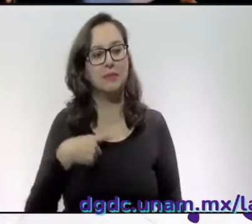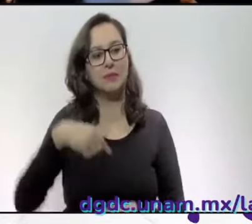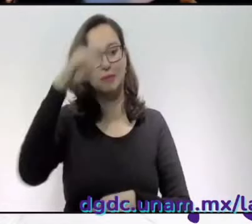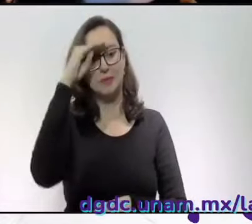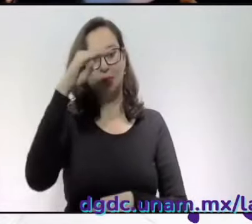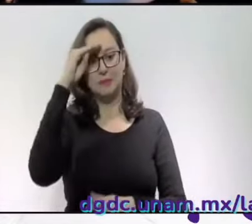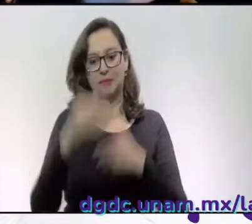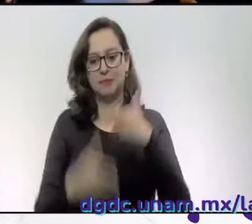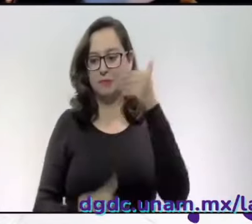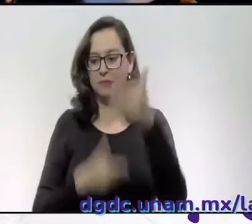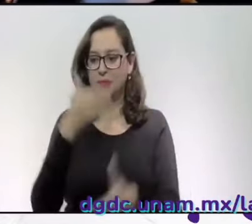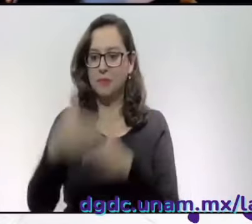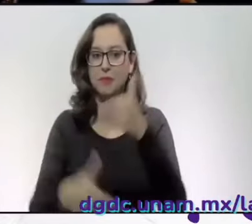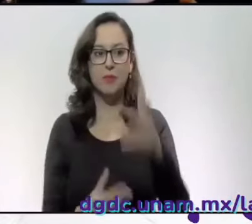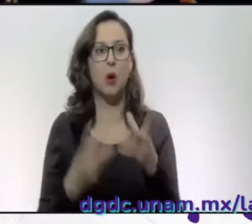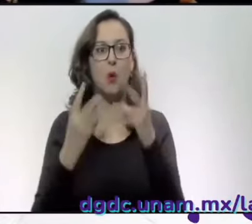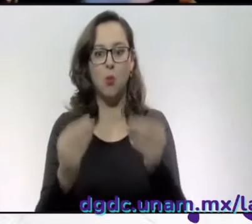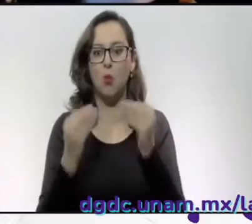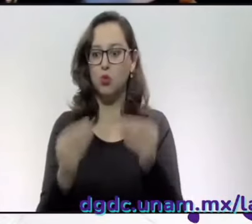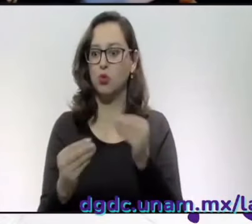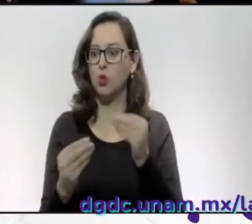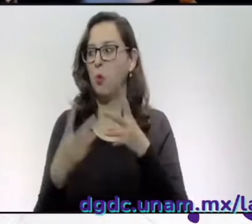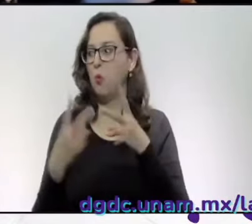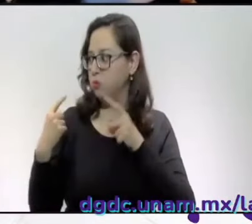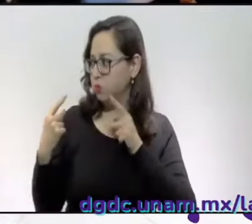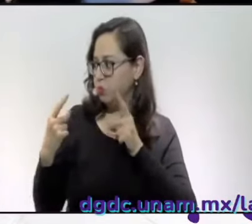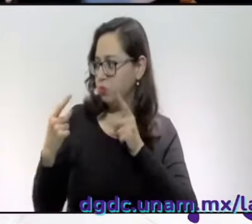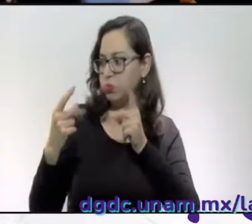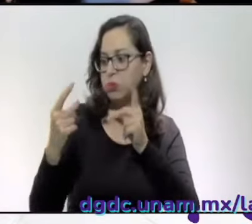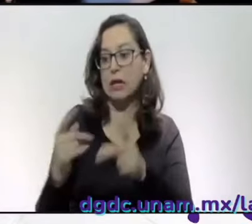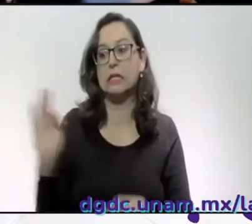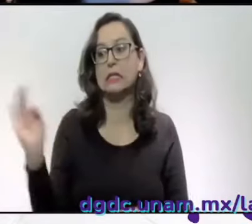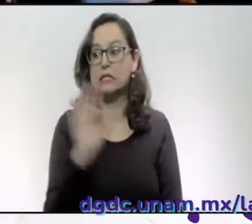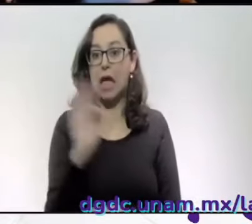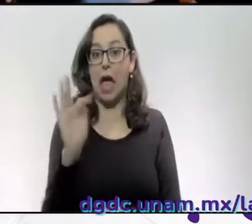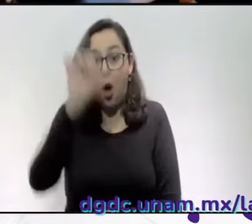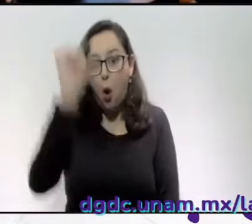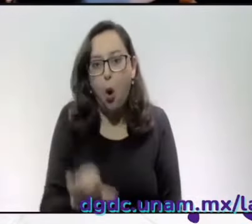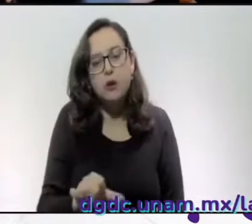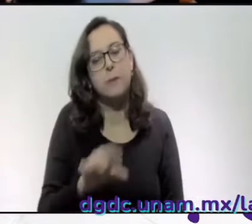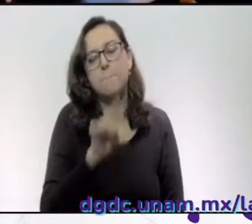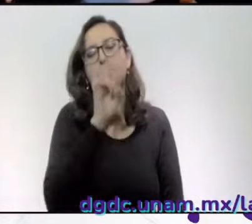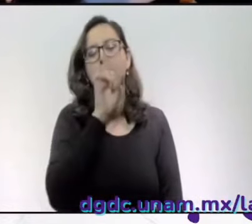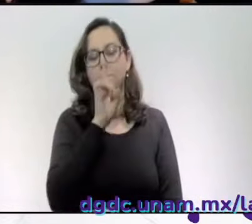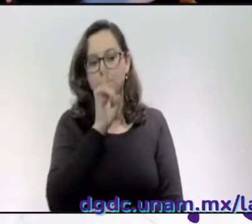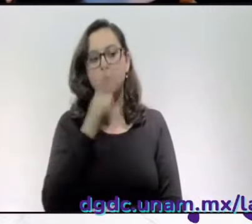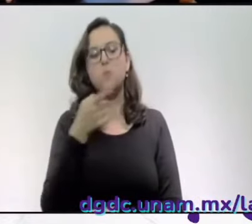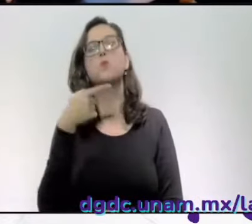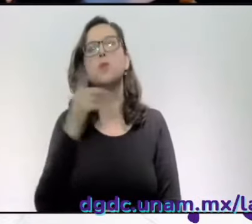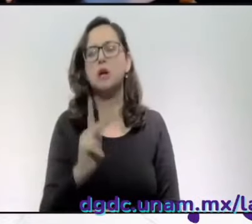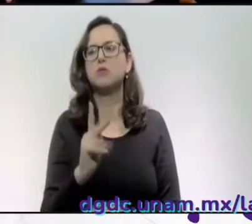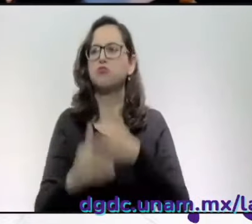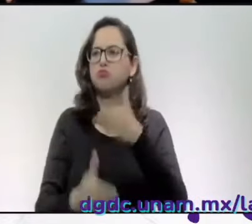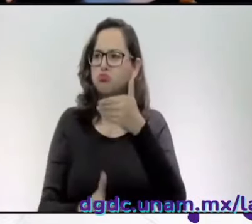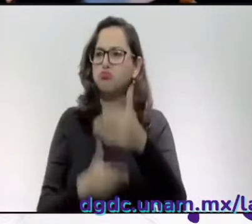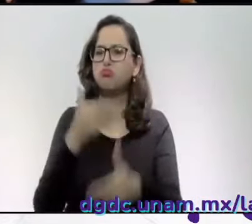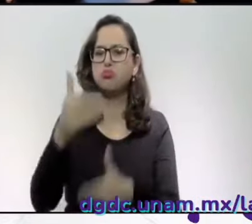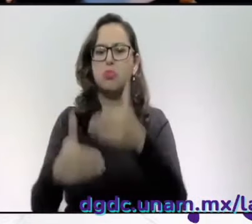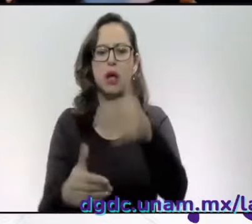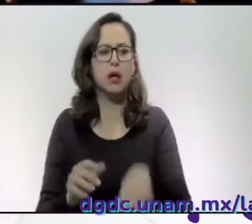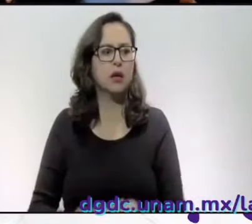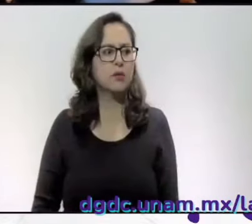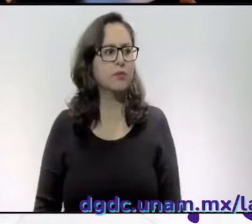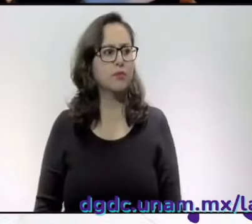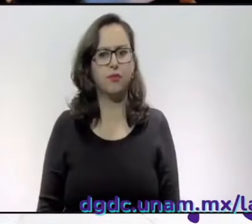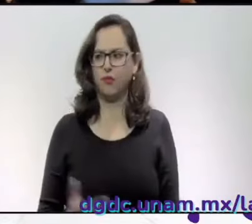corto tiempo, que es una cuestión que seguramente no sea inmediata, pero creo que al otro día estuve con una astronauta